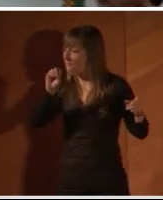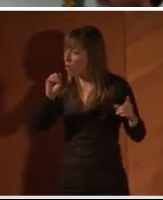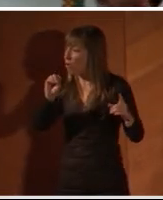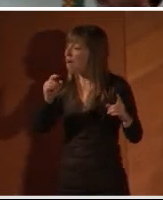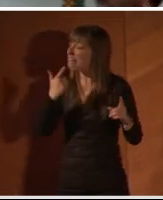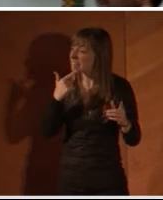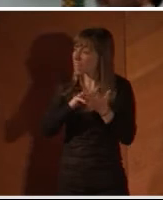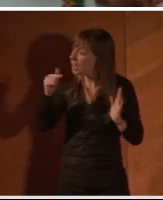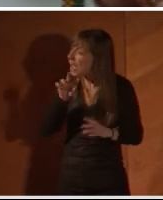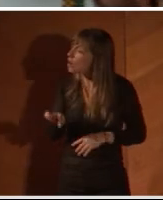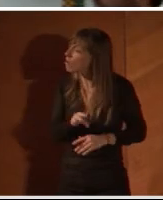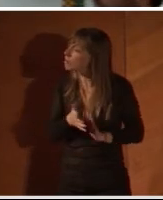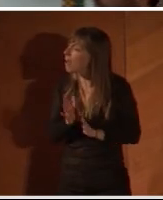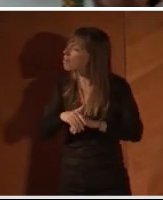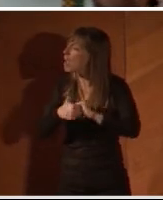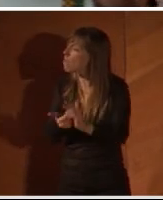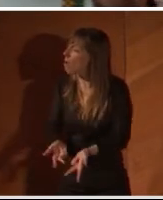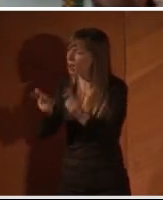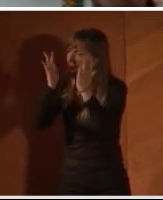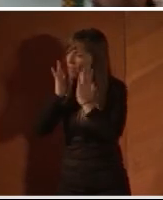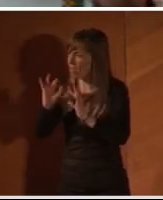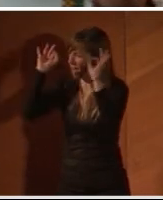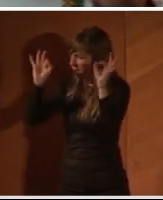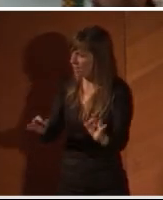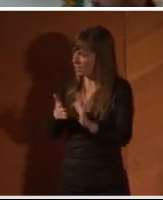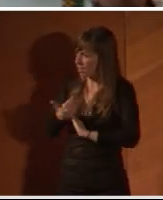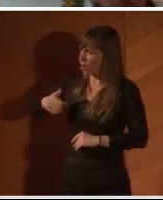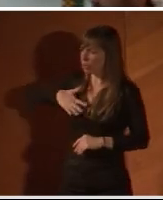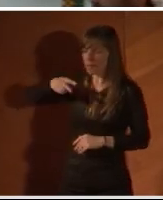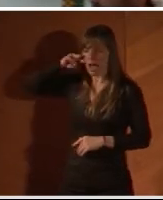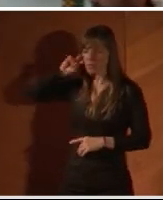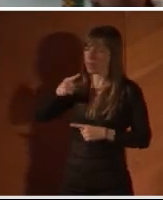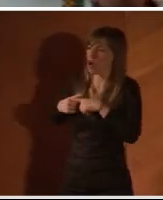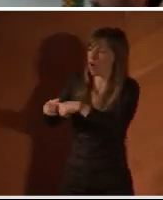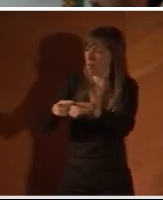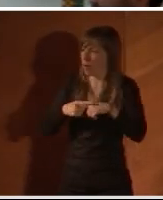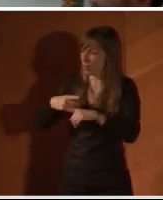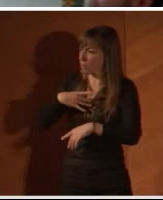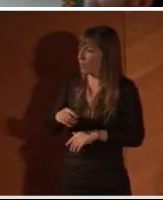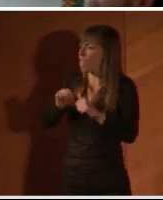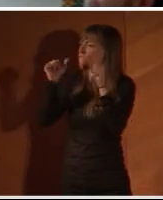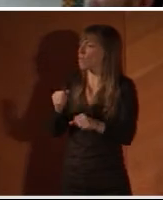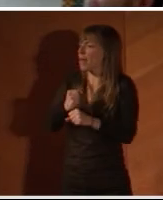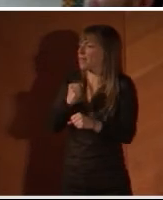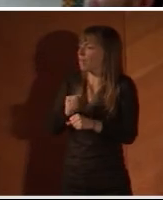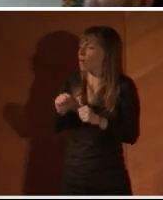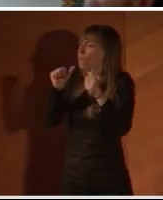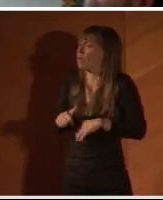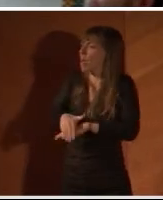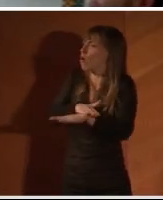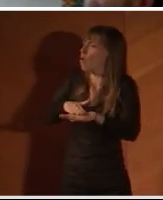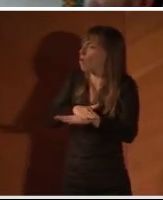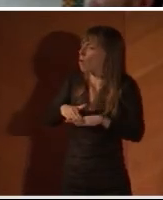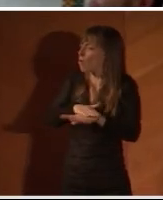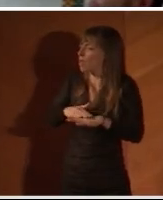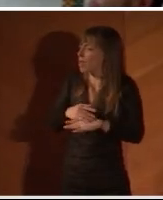democracia, de compartir con todas vosotras experiencias, formas de trabajar, formas de gobernar con la